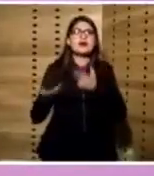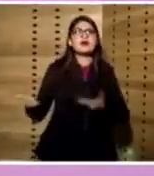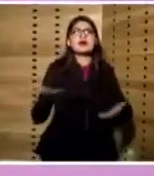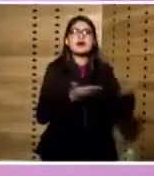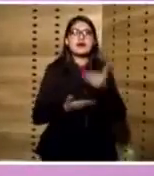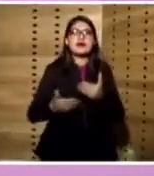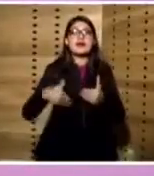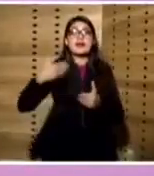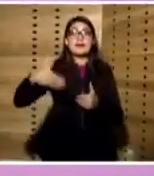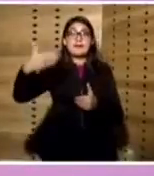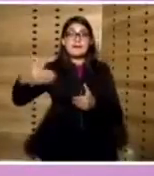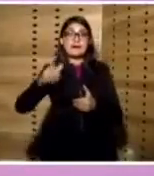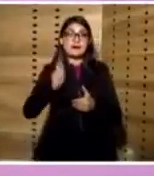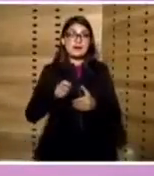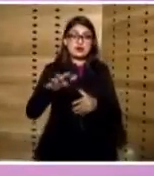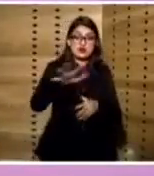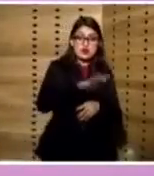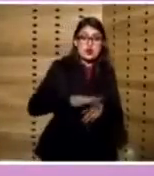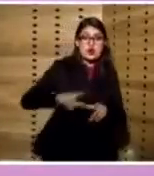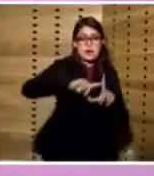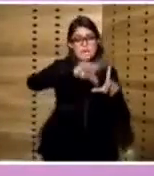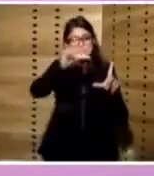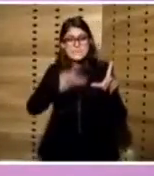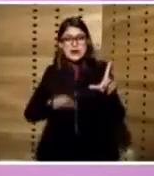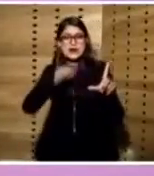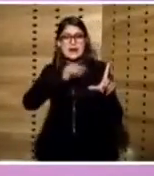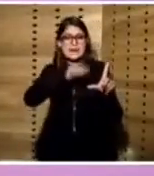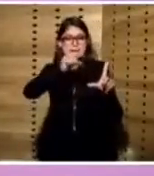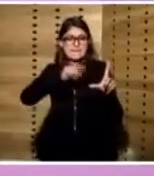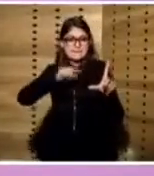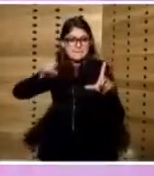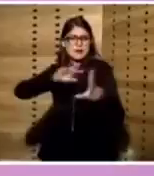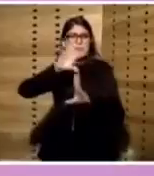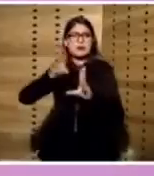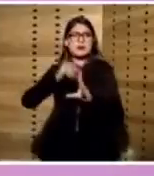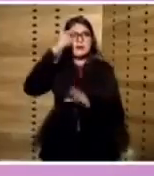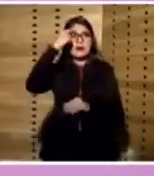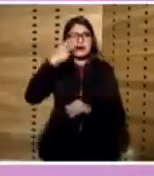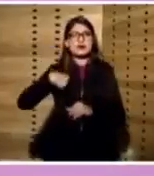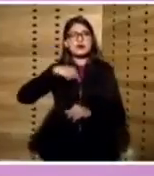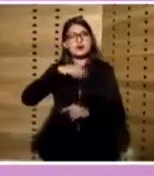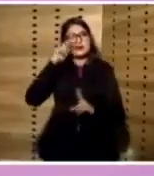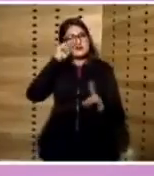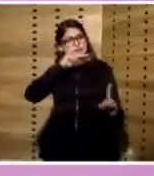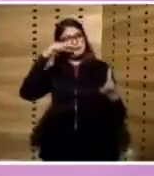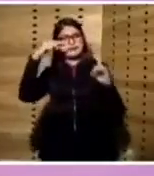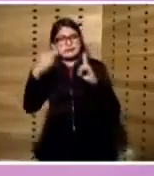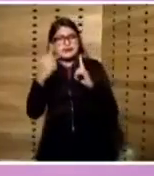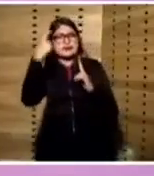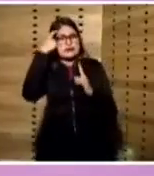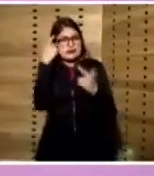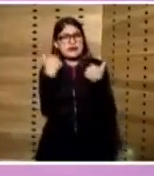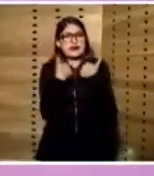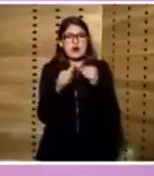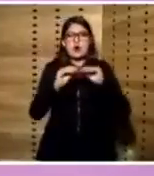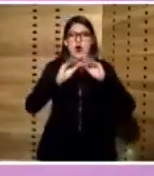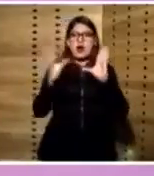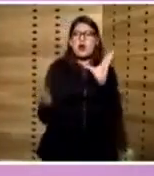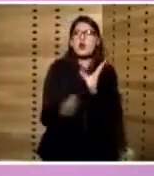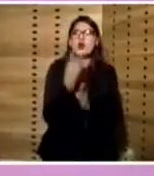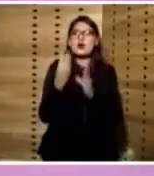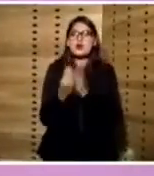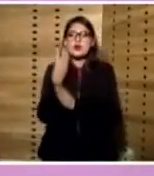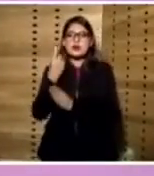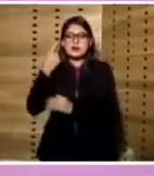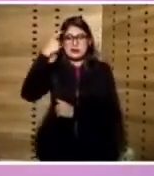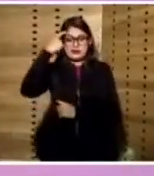replicando en cada una de las regiones militares del país para tener una visión actualizada del sistema de justicia penal, en